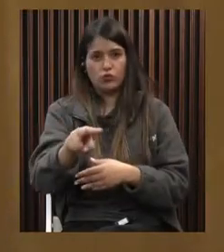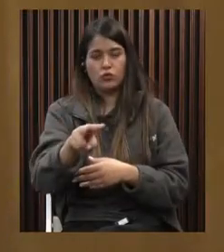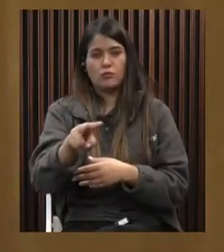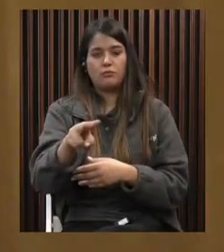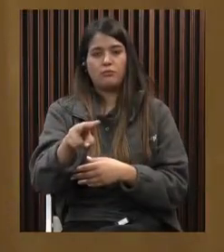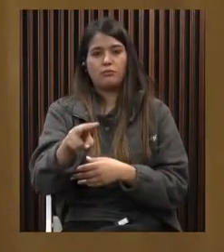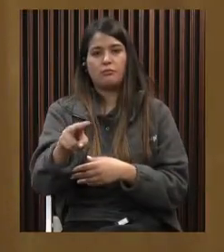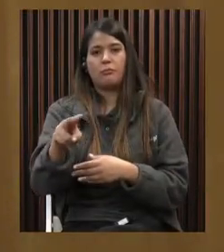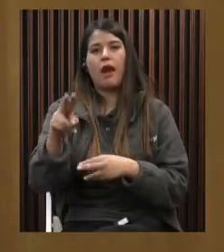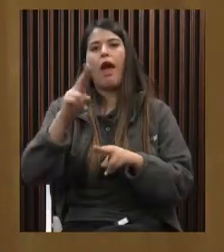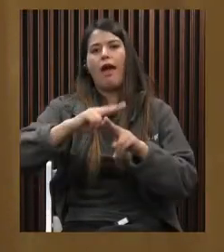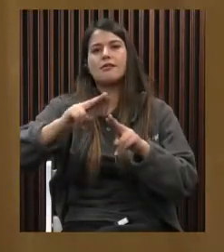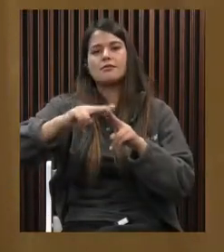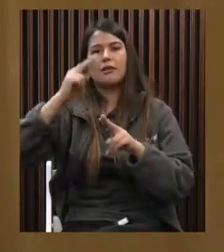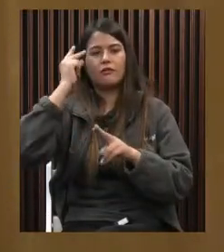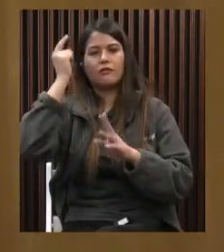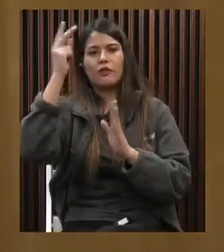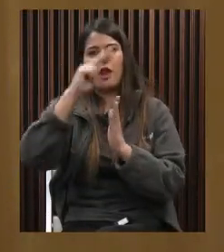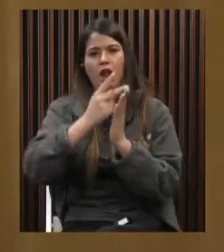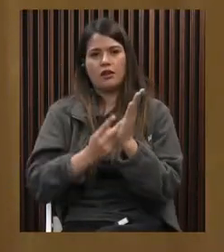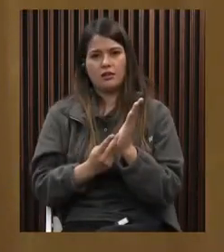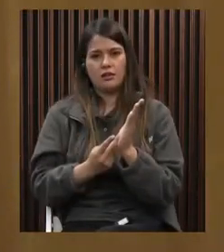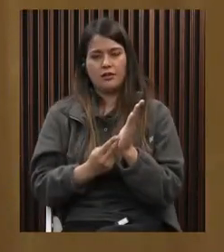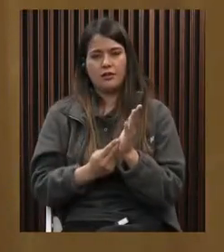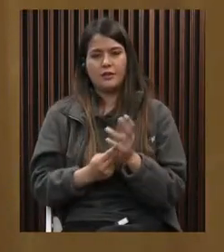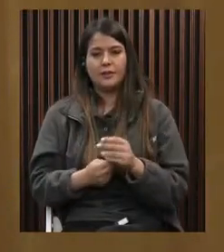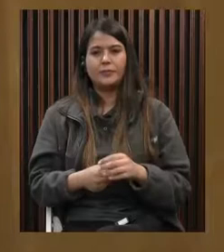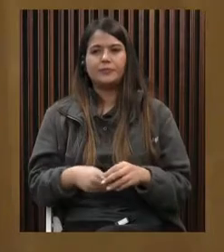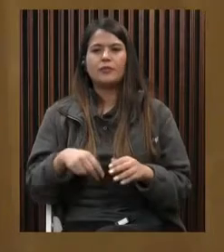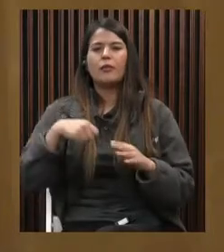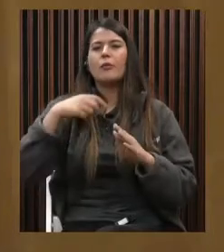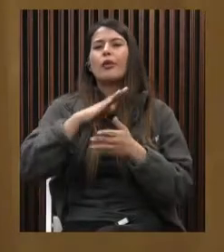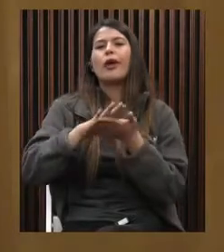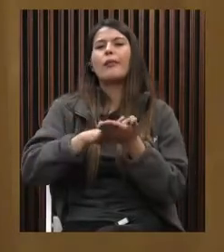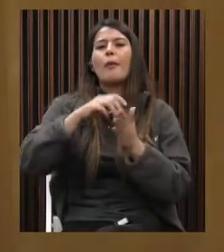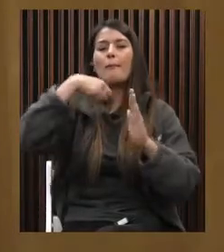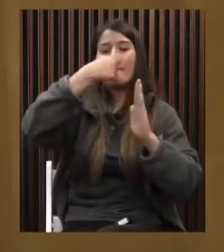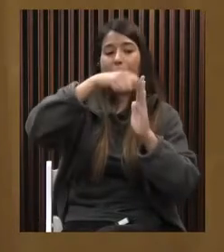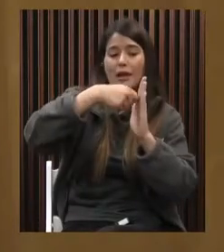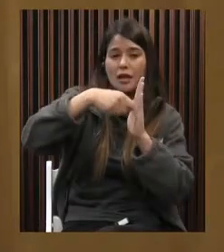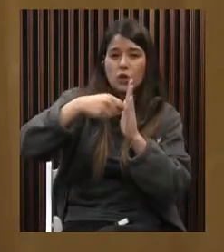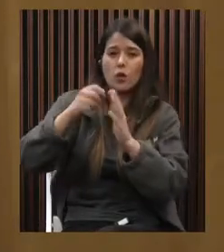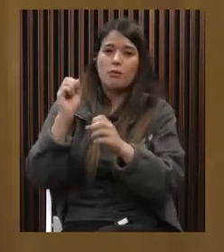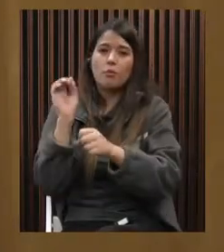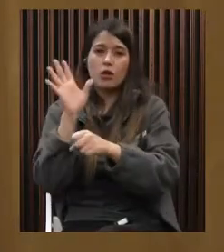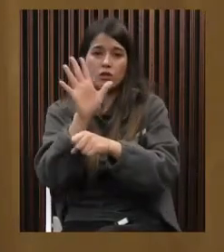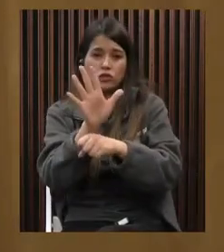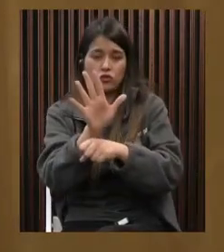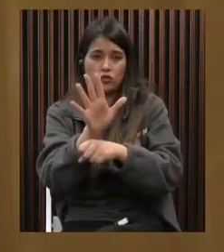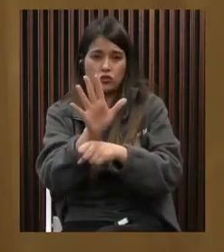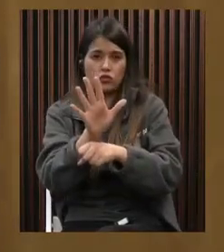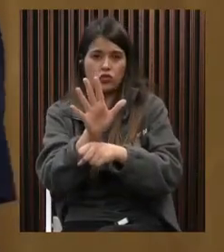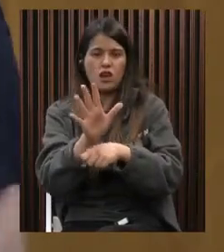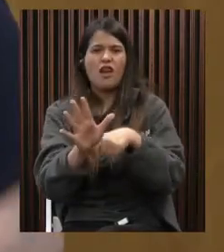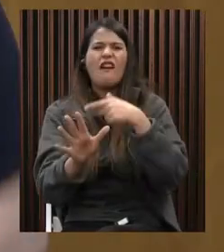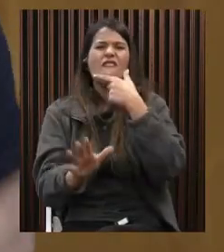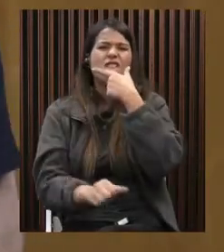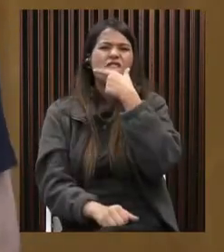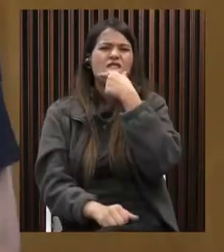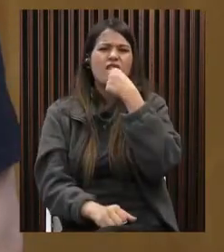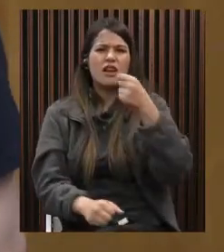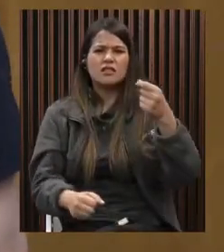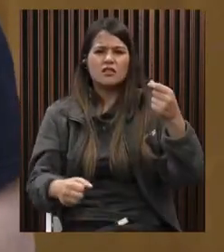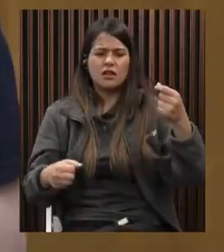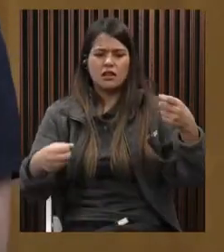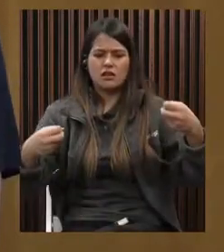finalmente. Si estás haciendo una película, vas a proyectar una película, sería cierto fácil a través del texto